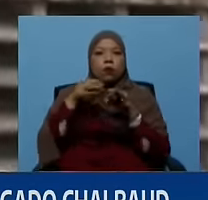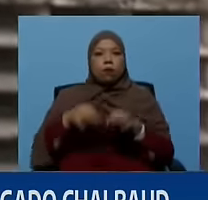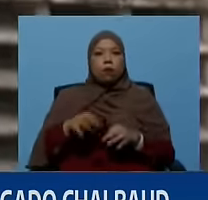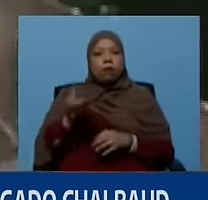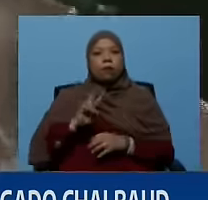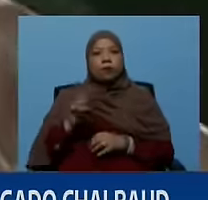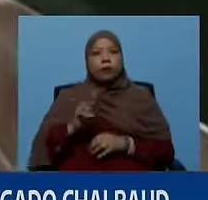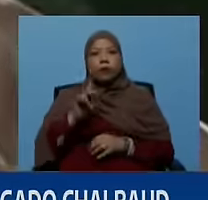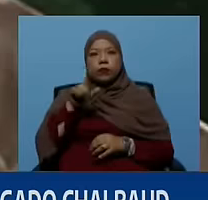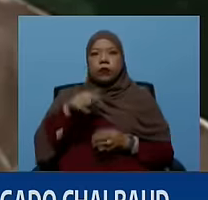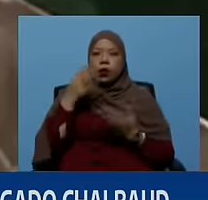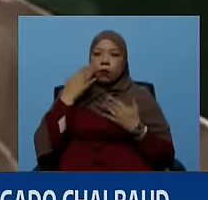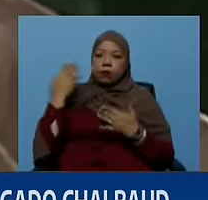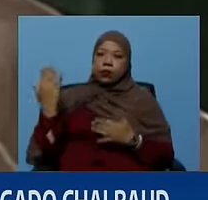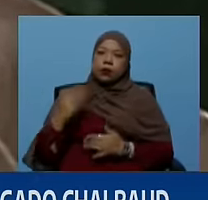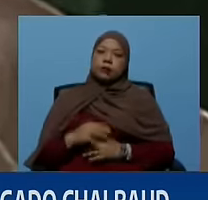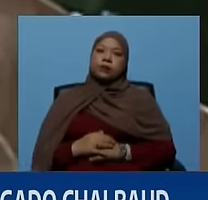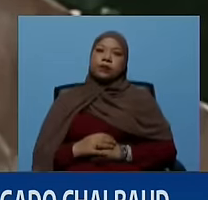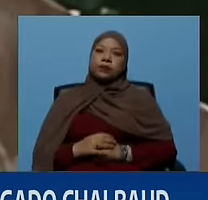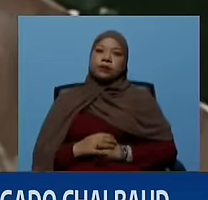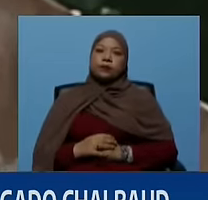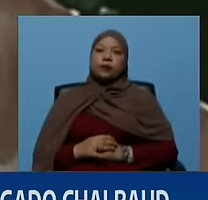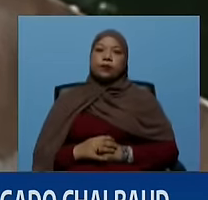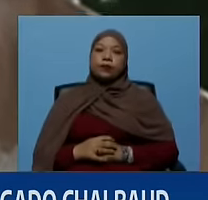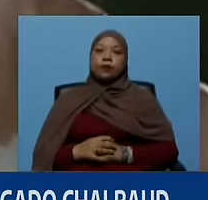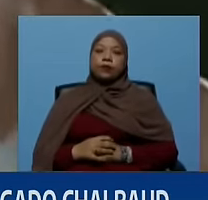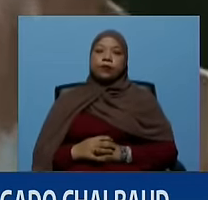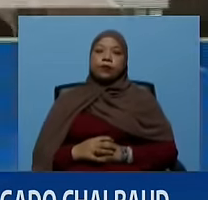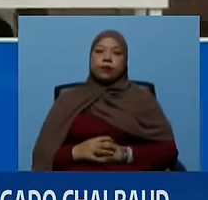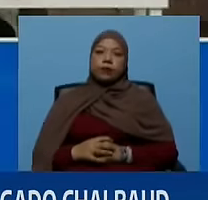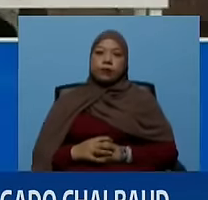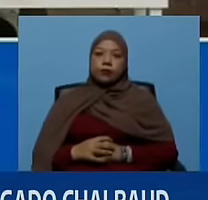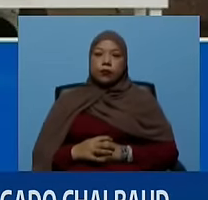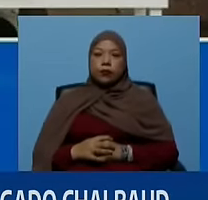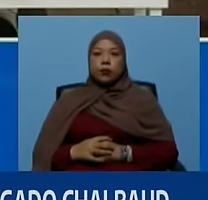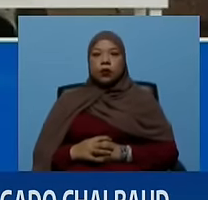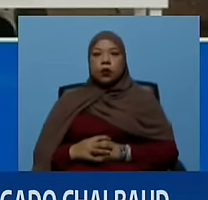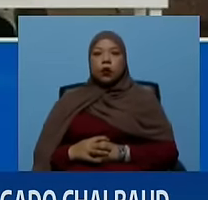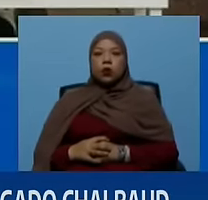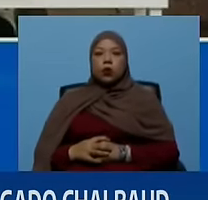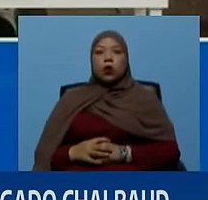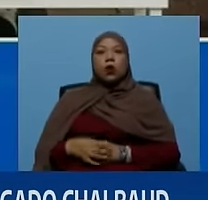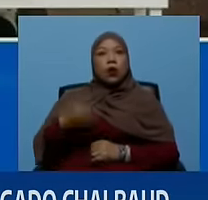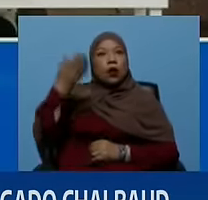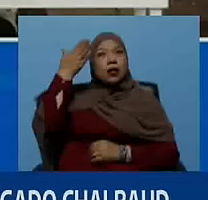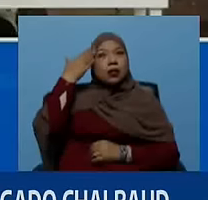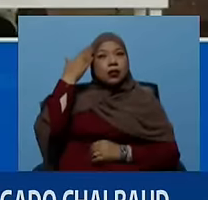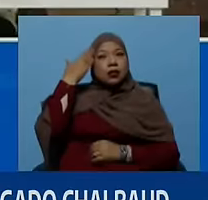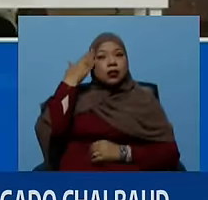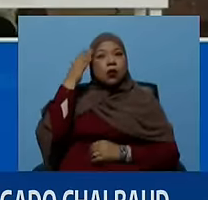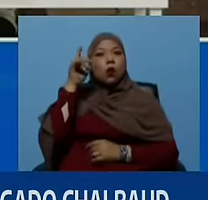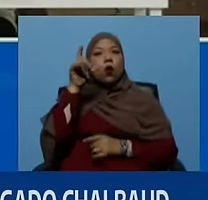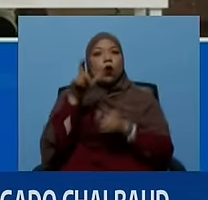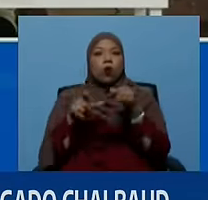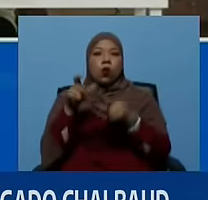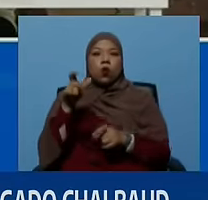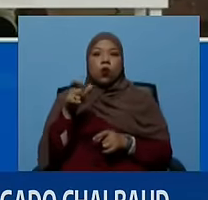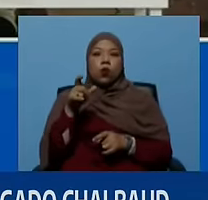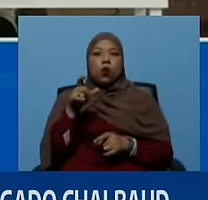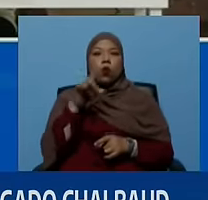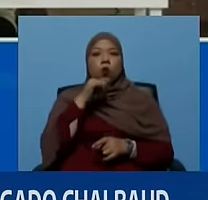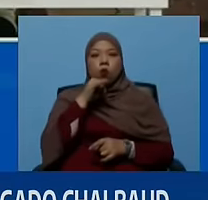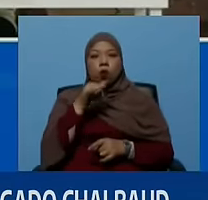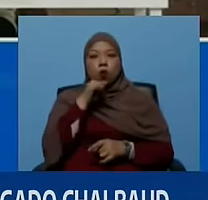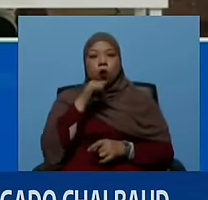presidente adelante presidente porque se sabe de Carlos Delgado chb le decía al general en